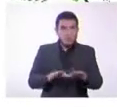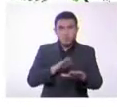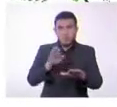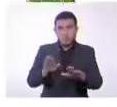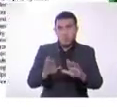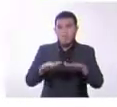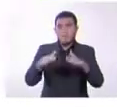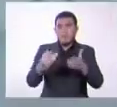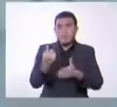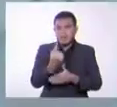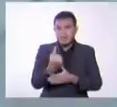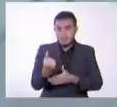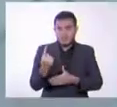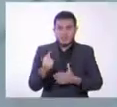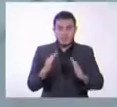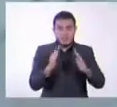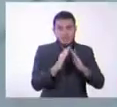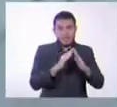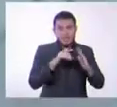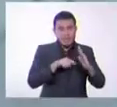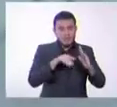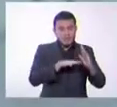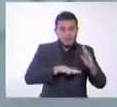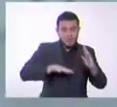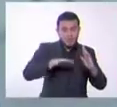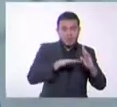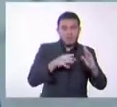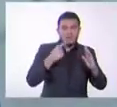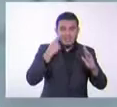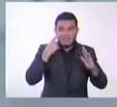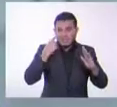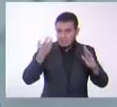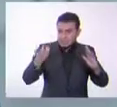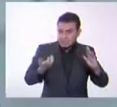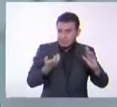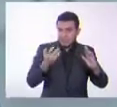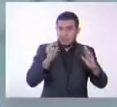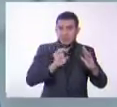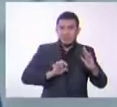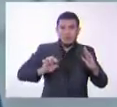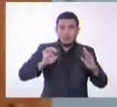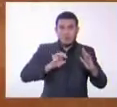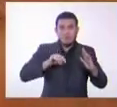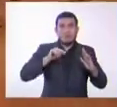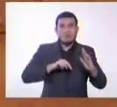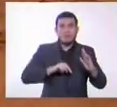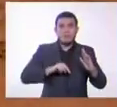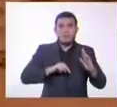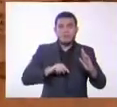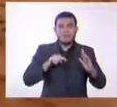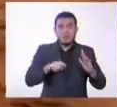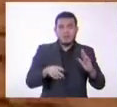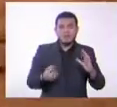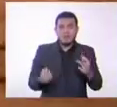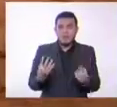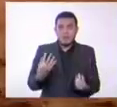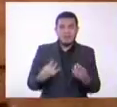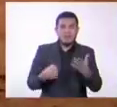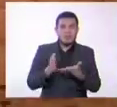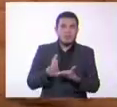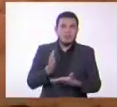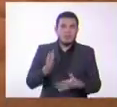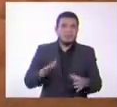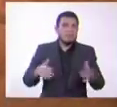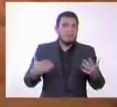personas nativas de los lugares a donde llegaban los europeos, estas especies de plantas y de animales no eran